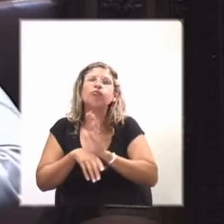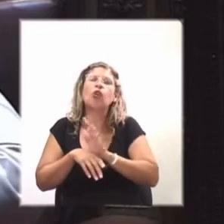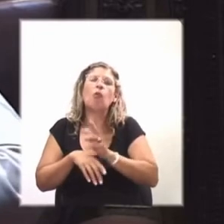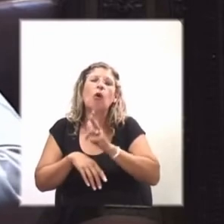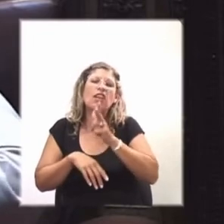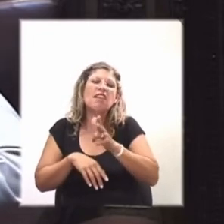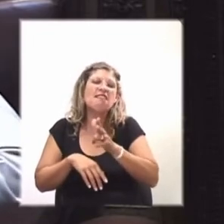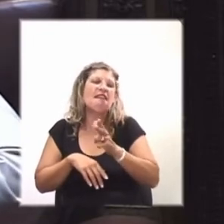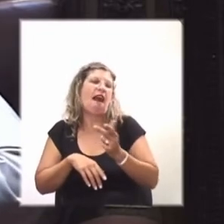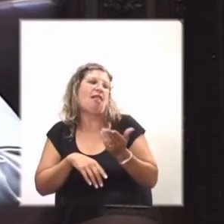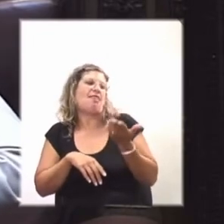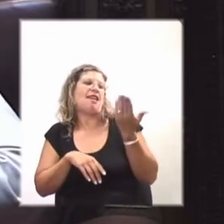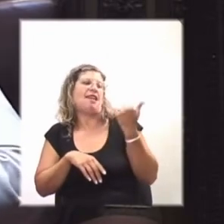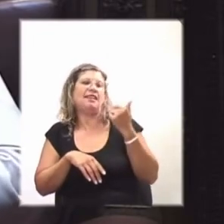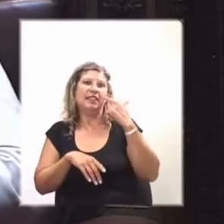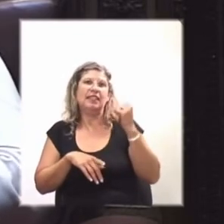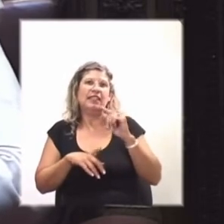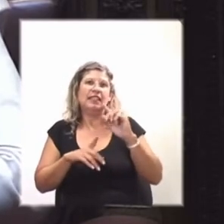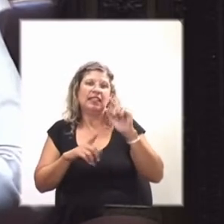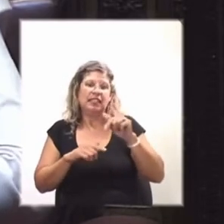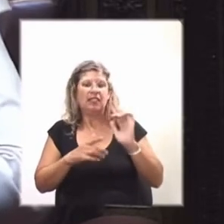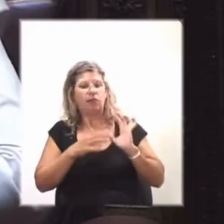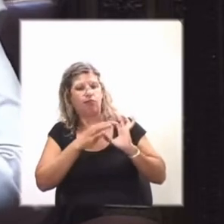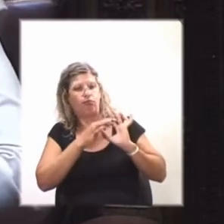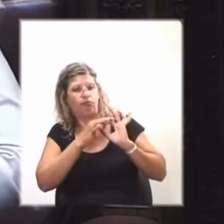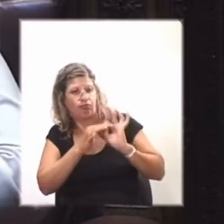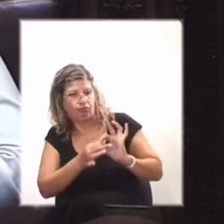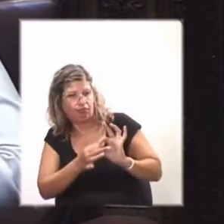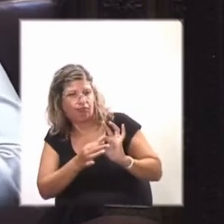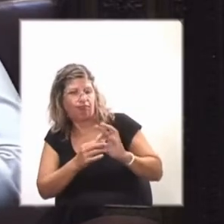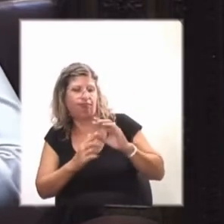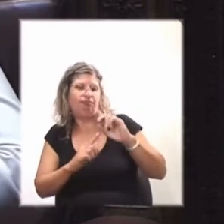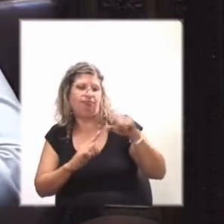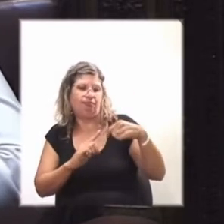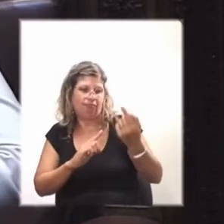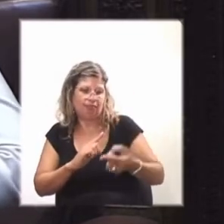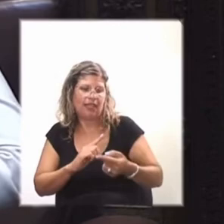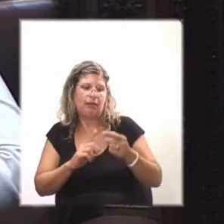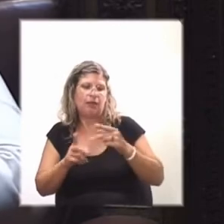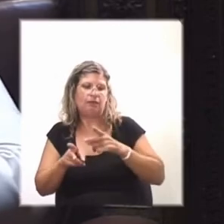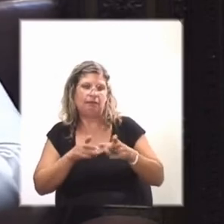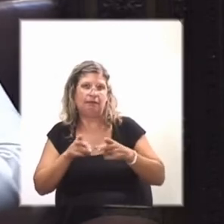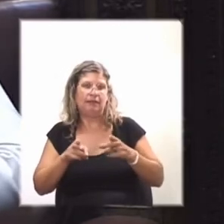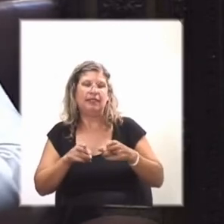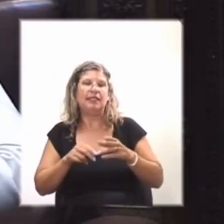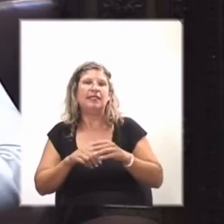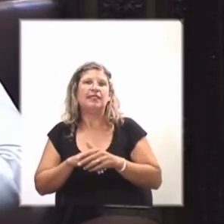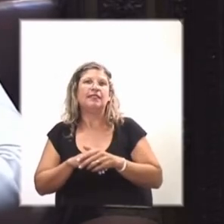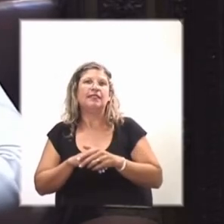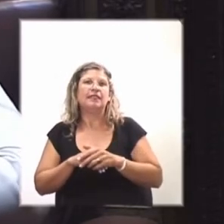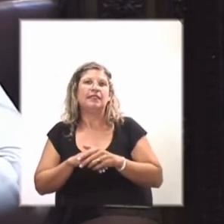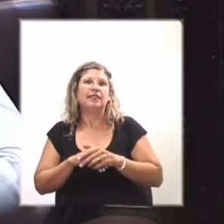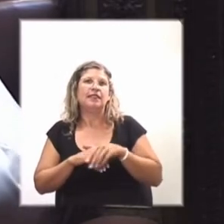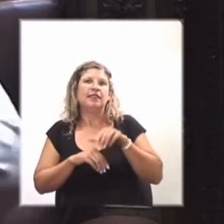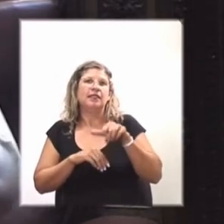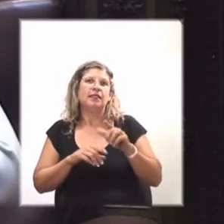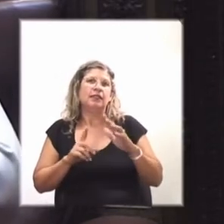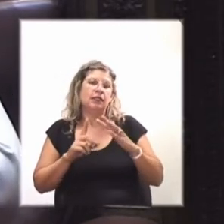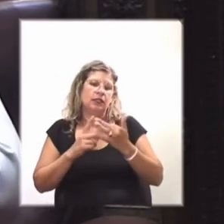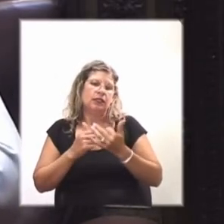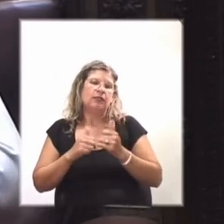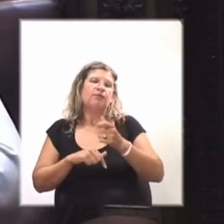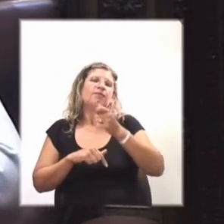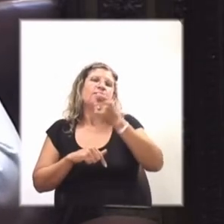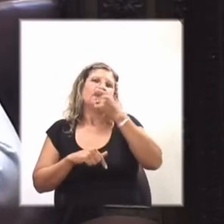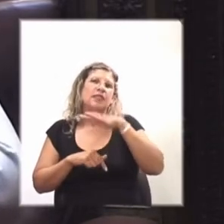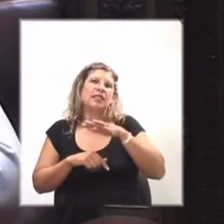vez factor condicionante para las etapas que le sucederán. Es decir, los contextos, las